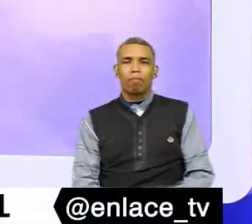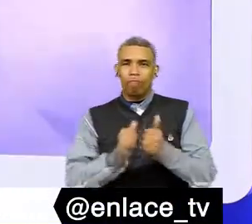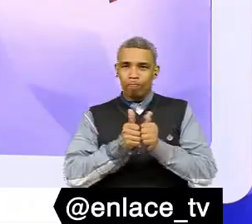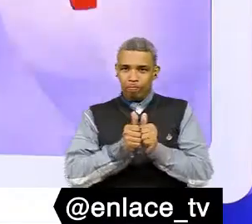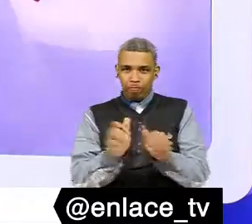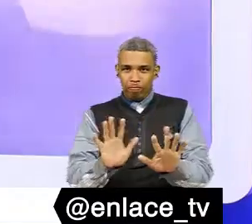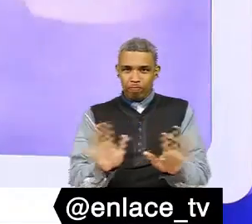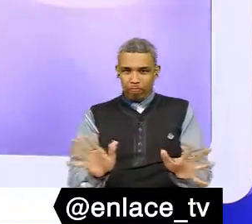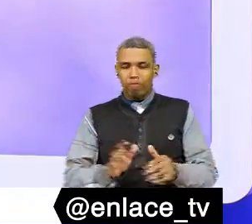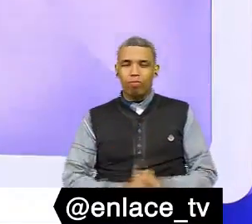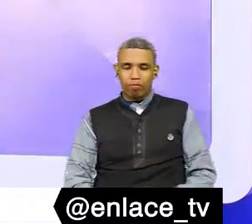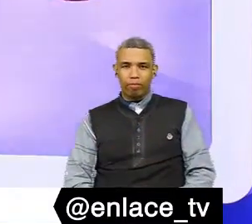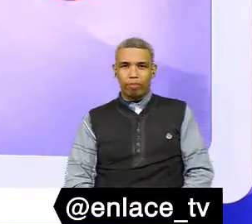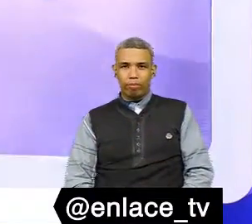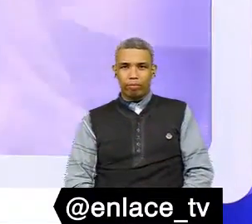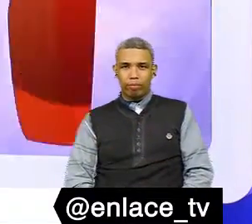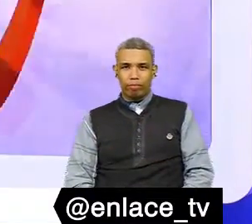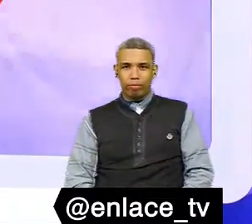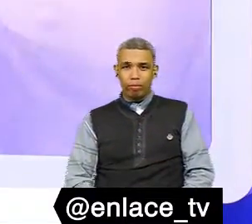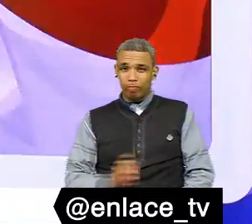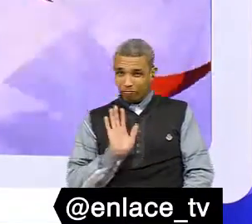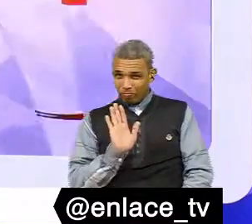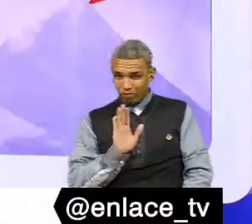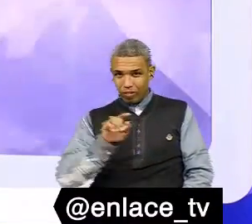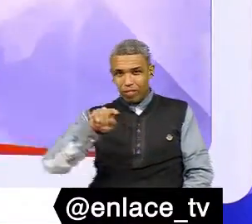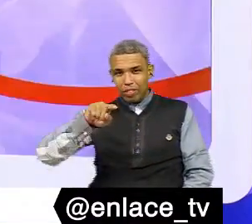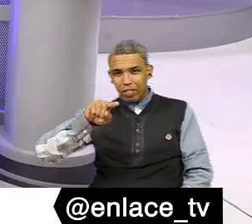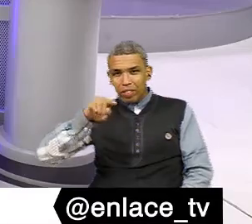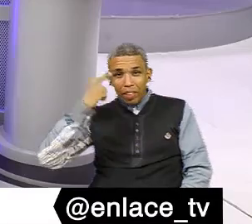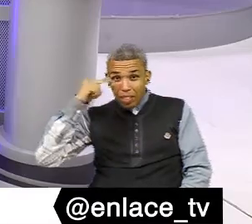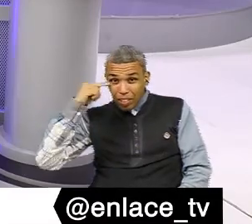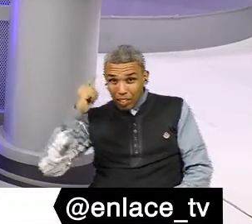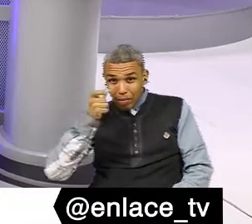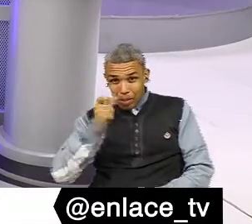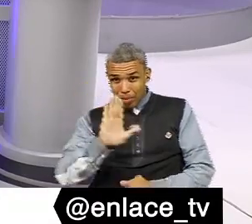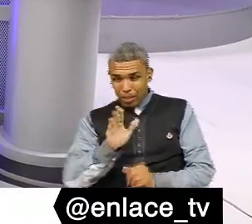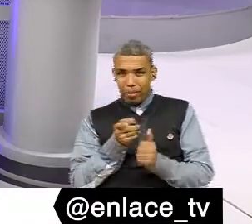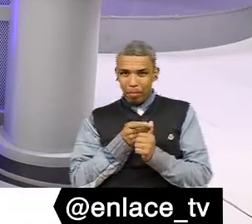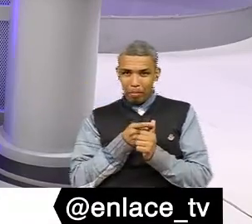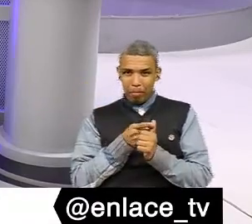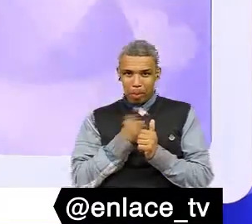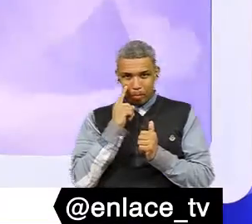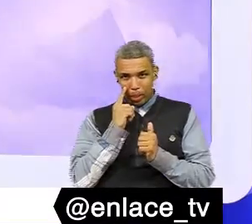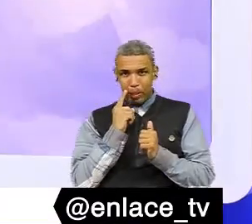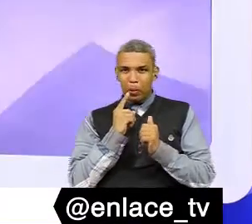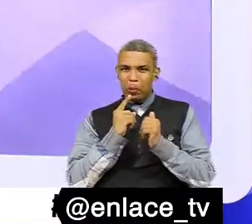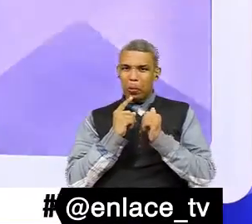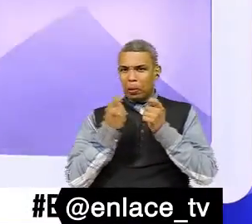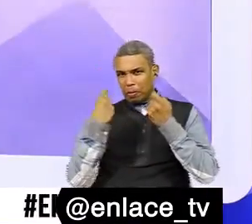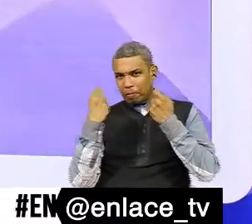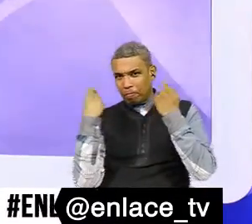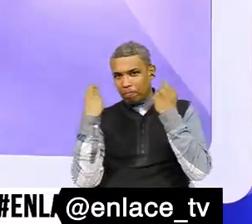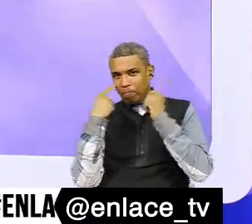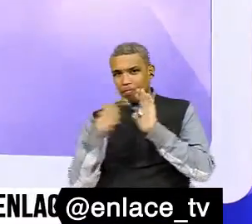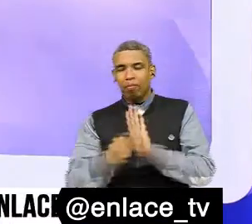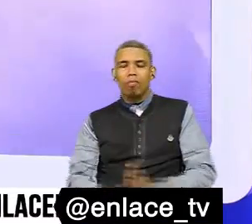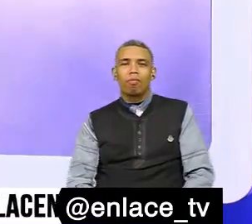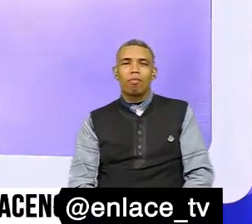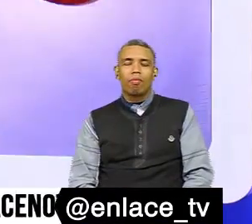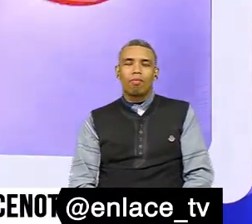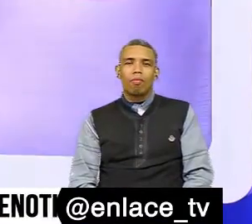Finalizan los deportes por la presente emisión, ya viene Sara Narváez con lo mejor en la mira. Es el momento para nuestros patrocinadores, ya